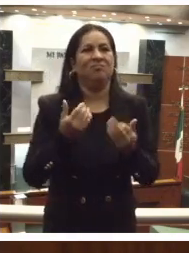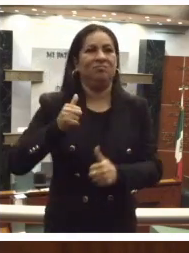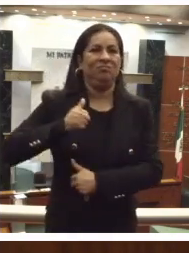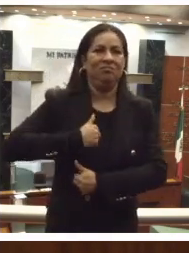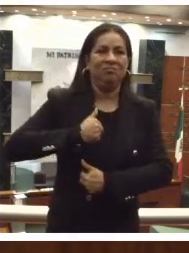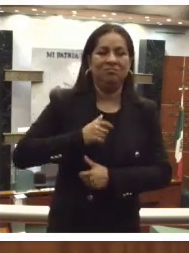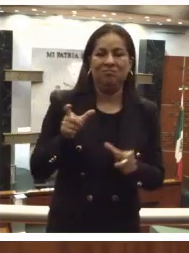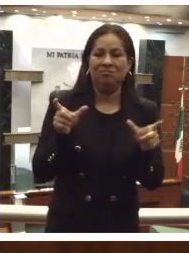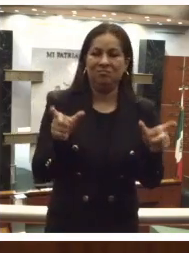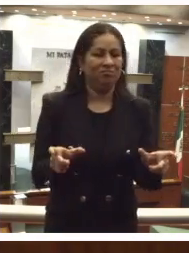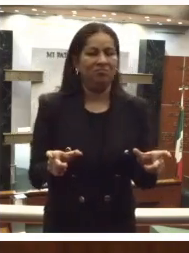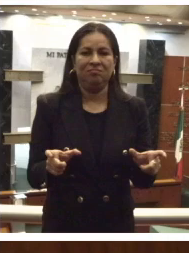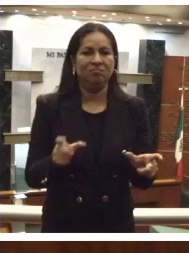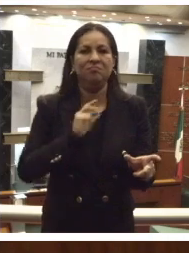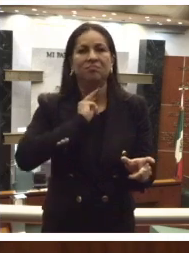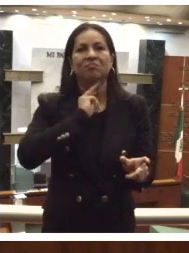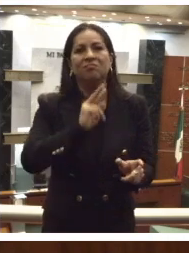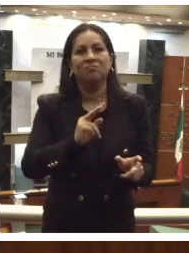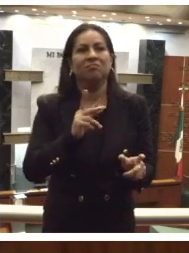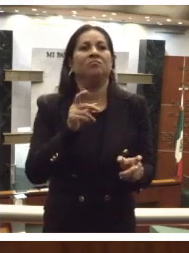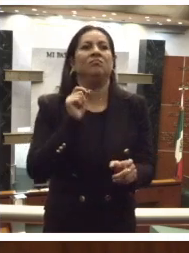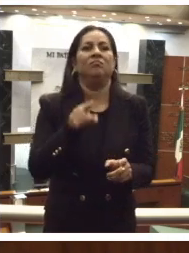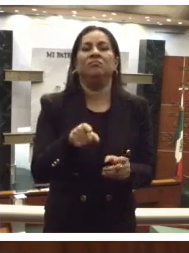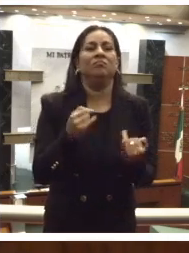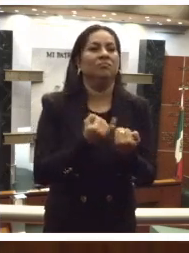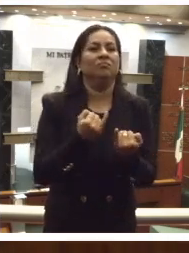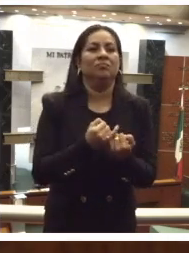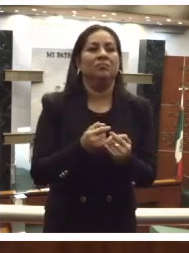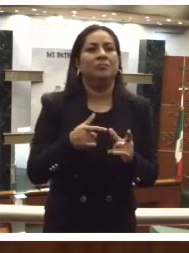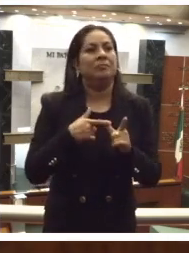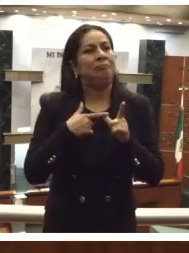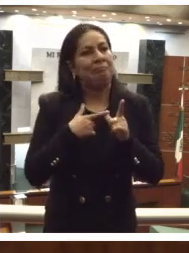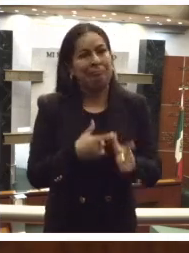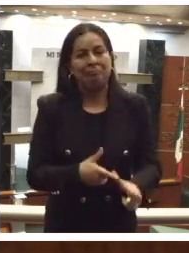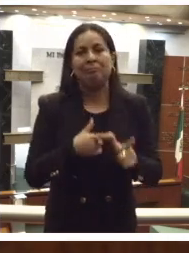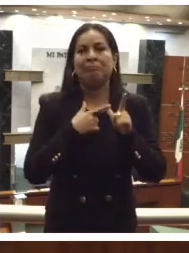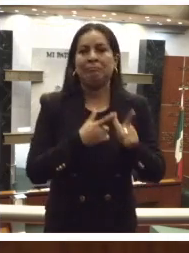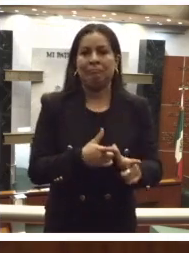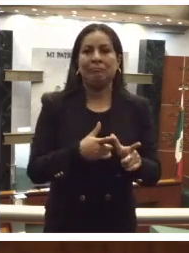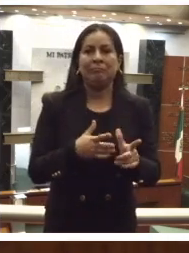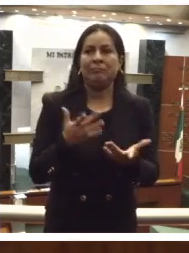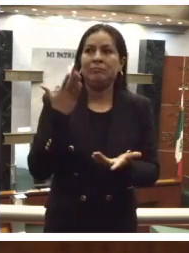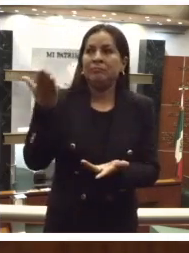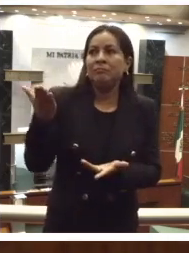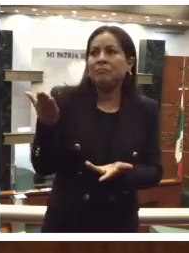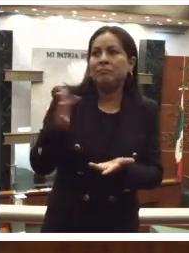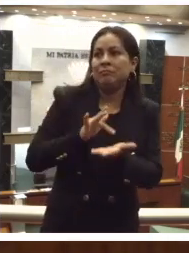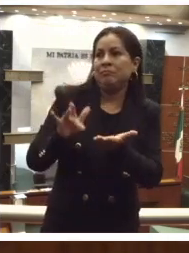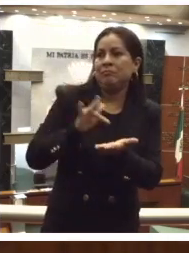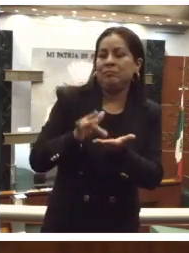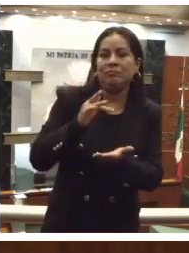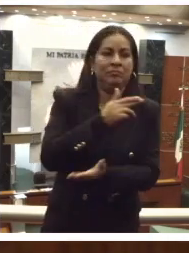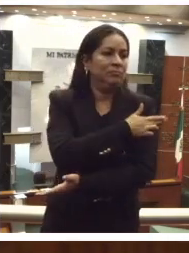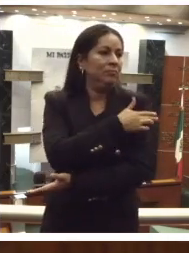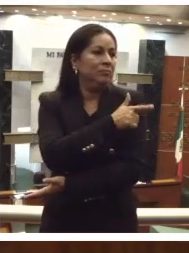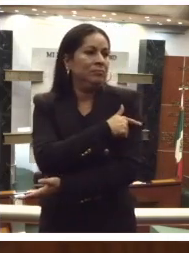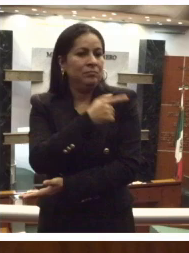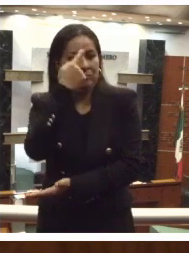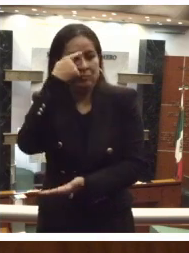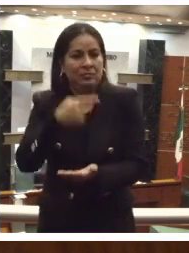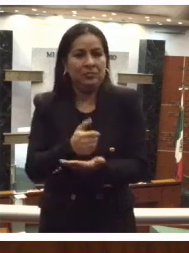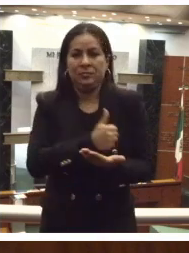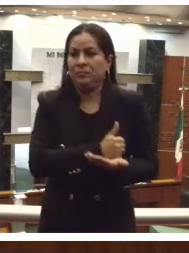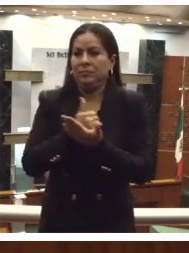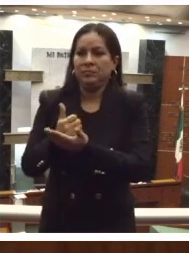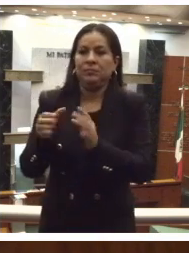la seguridad pública. Voces que, por cierto, constantemente solicitan el apoyo de la Guardia Nacional para coadyuvar en